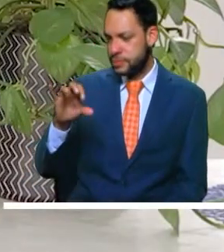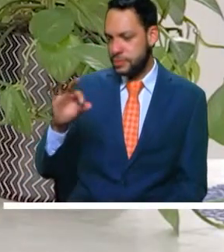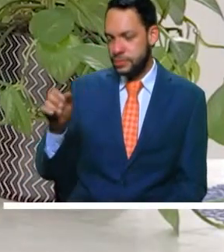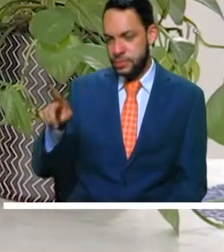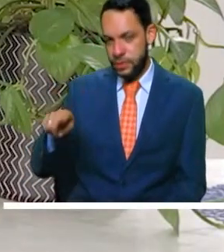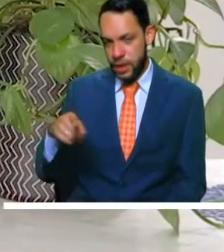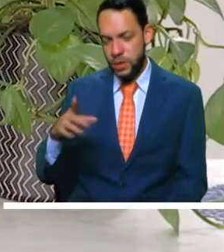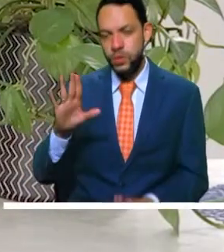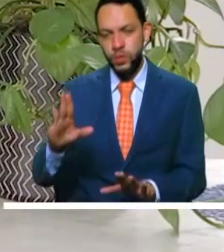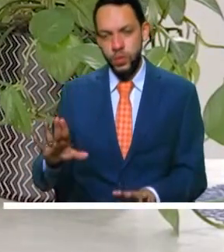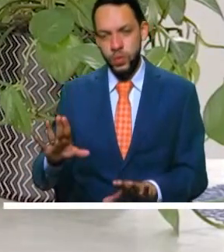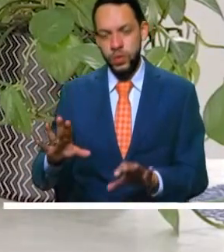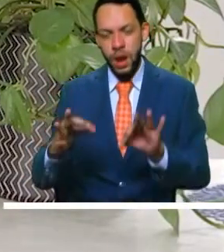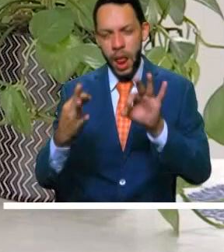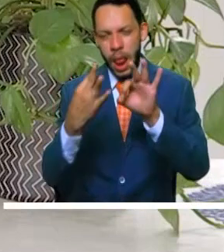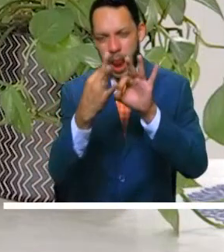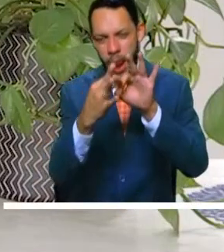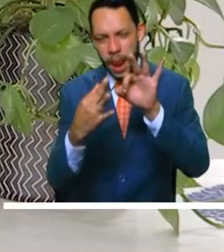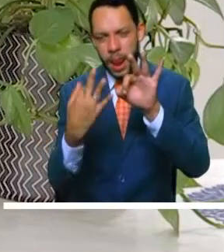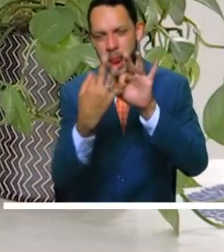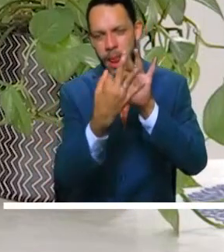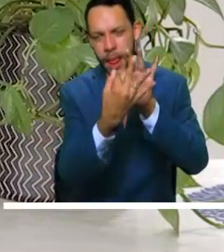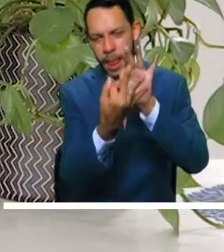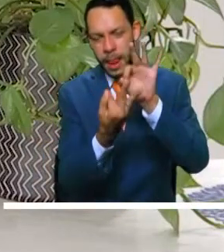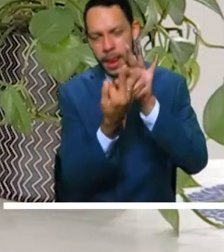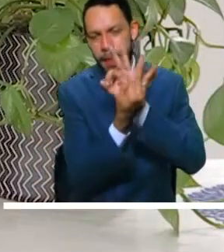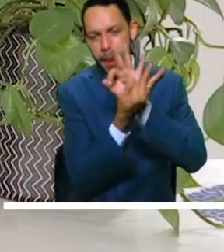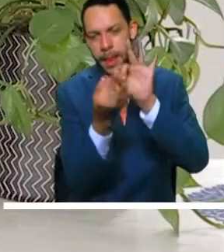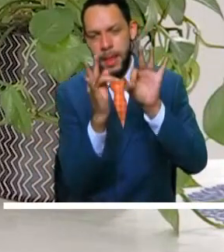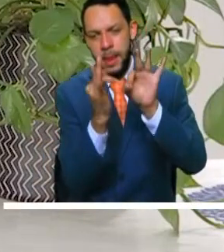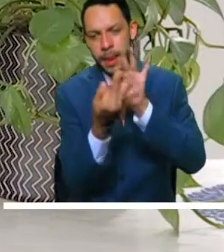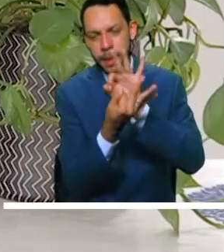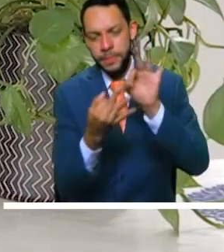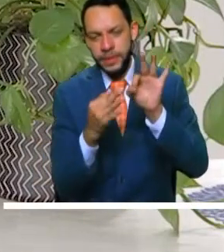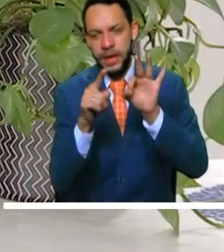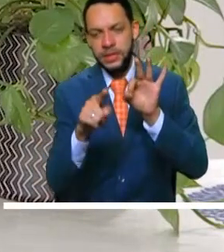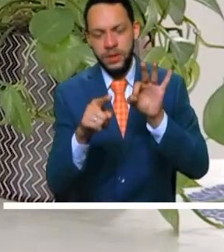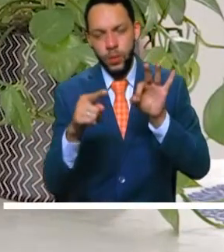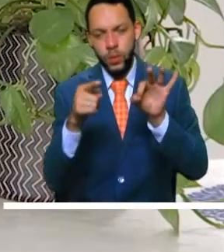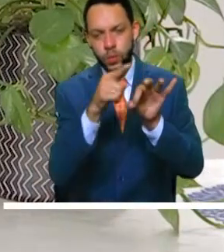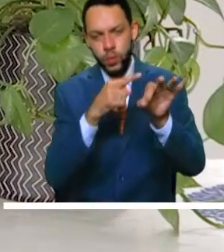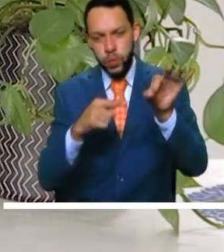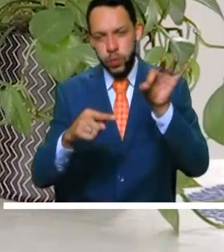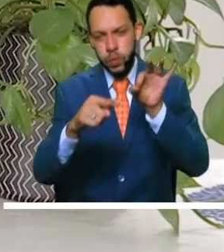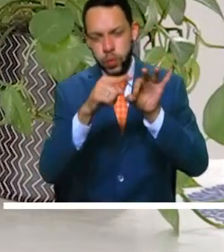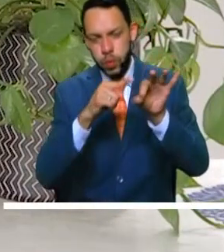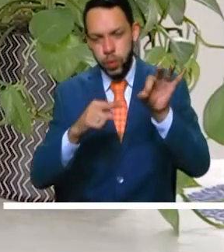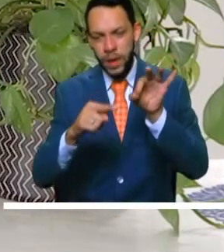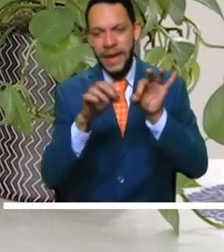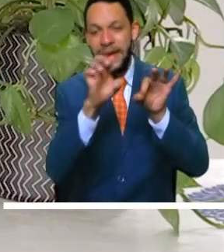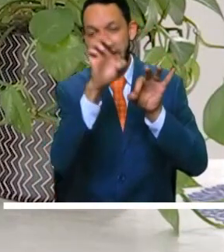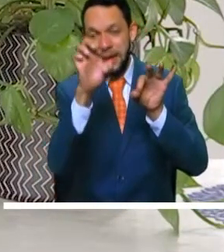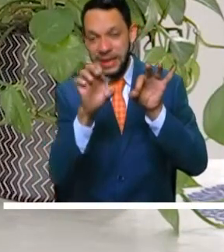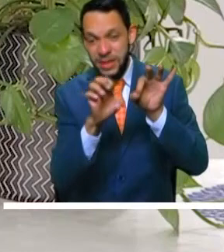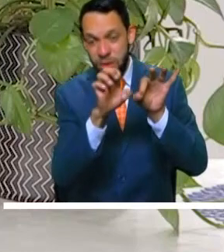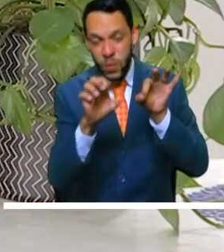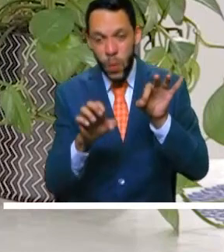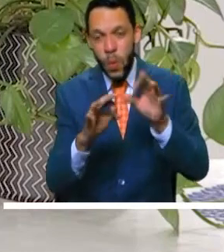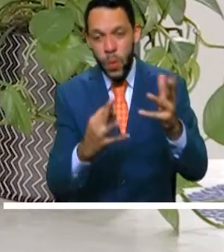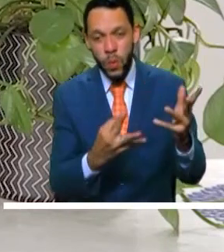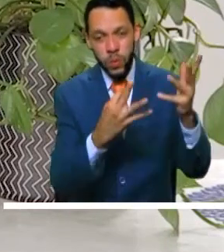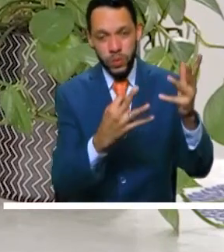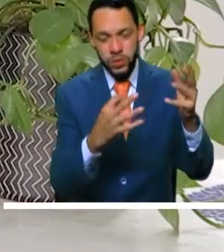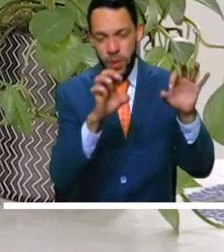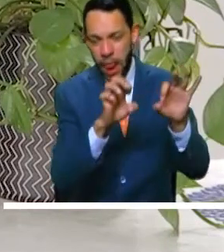unos neutrones en la órbita y la última órbita debe tener la ley del 8, tiene que tener 8, o el octeto se llama eso. Si tiene 8